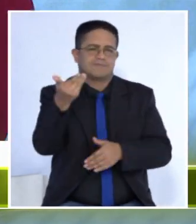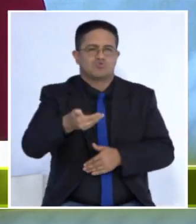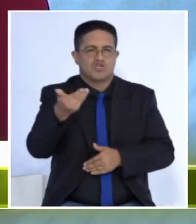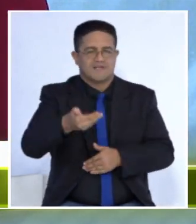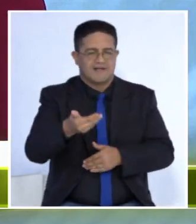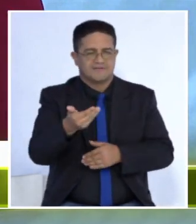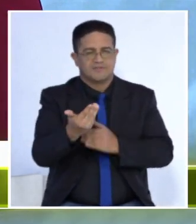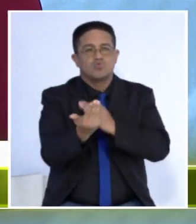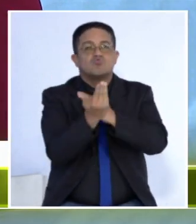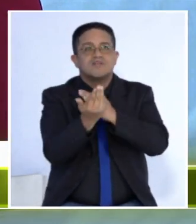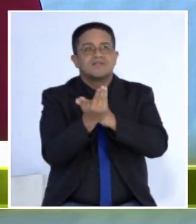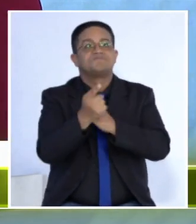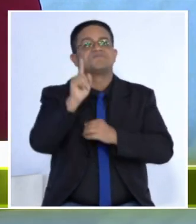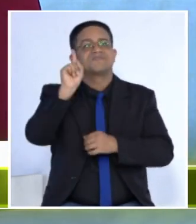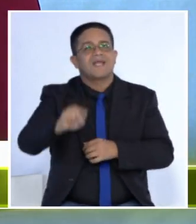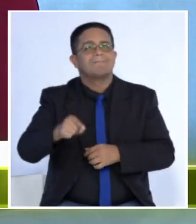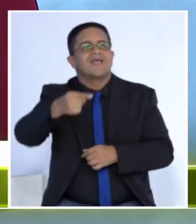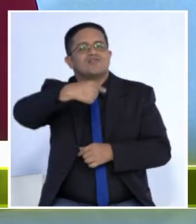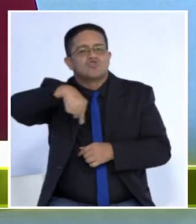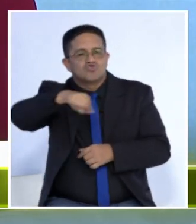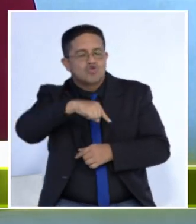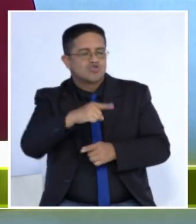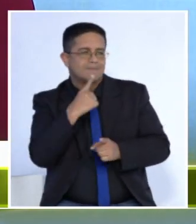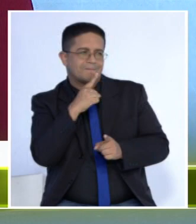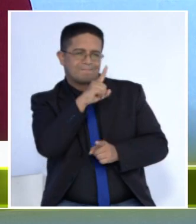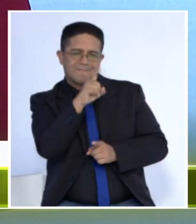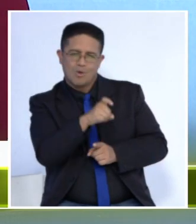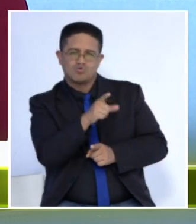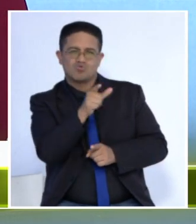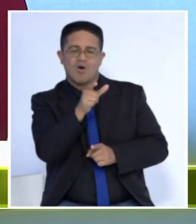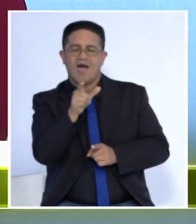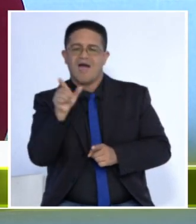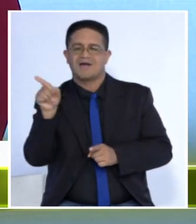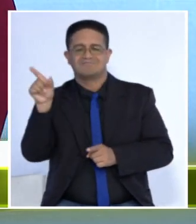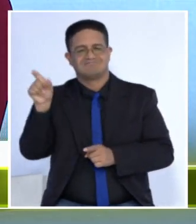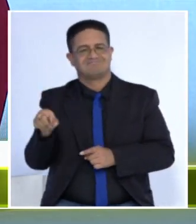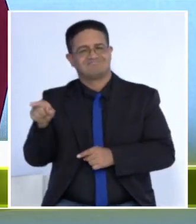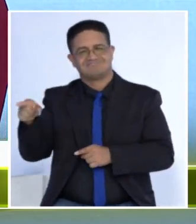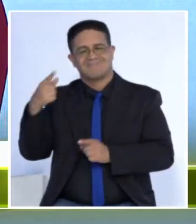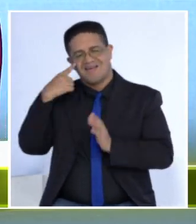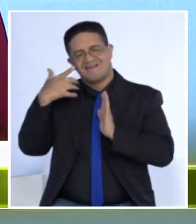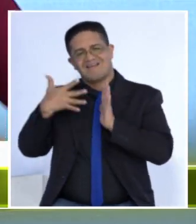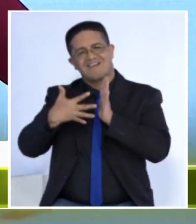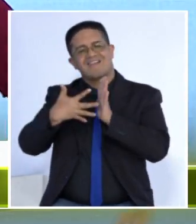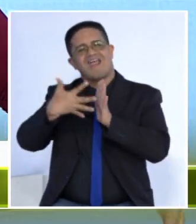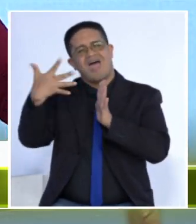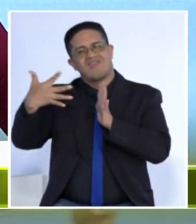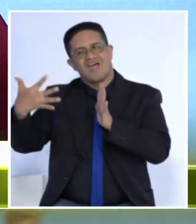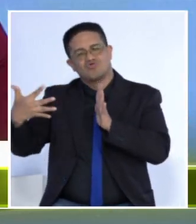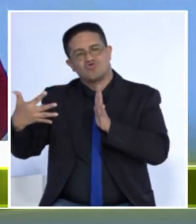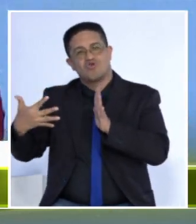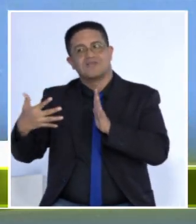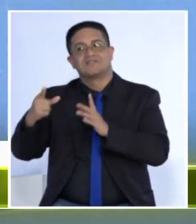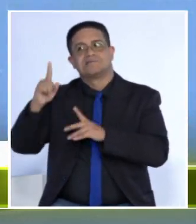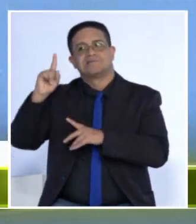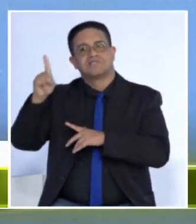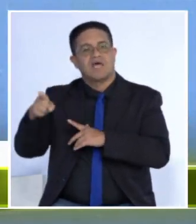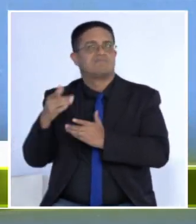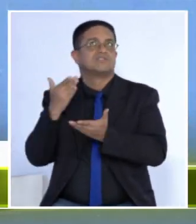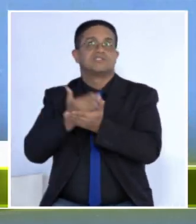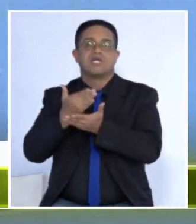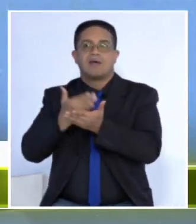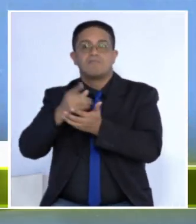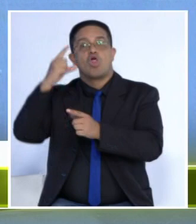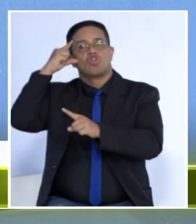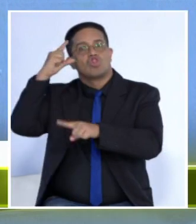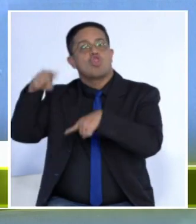además, nosotros queremos consultarle, doctora, nos decía sobre estas radiaciones que tiene que ser de una forma muy prolongada para que el